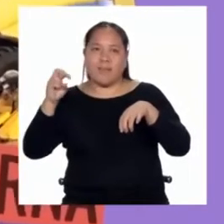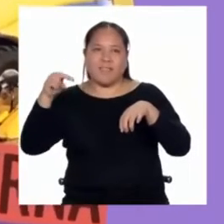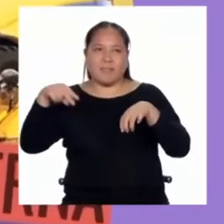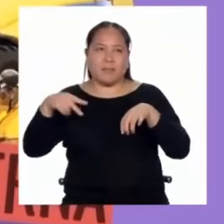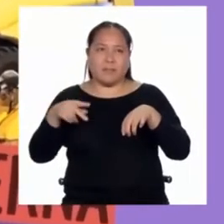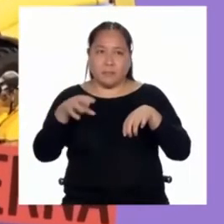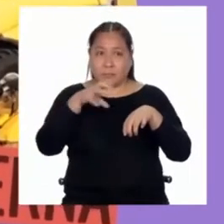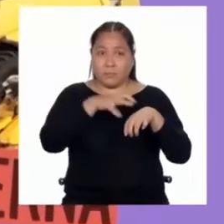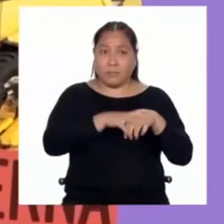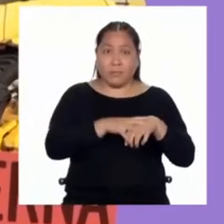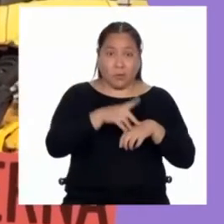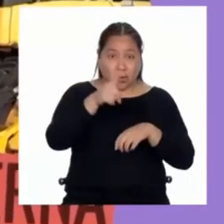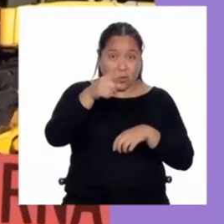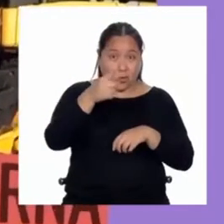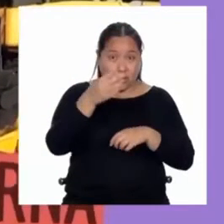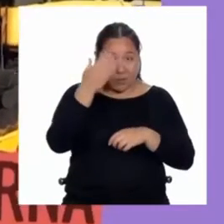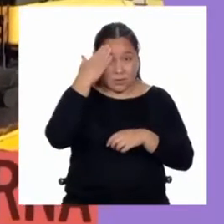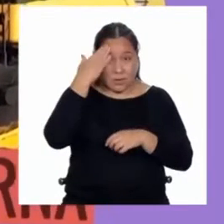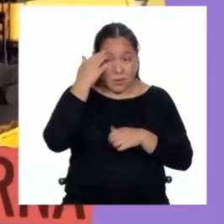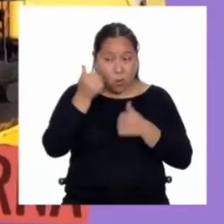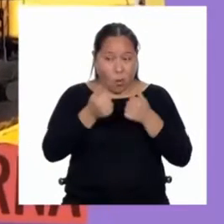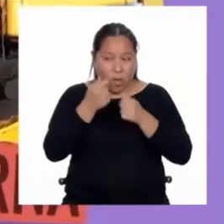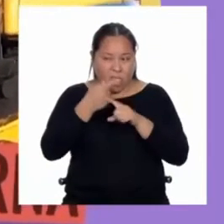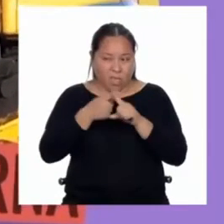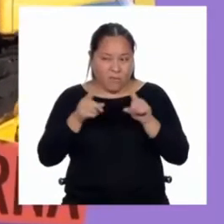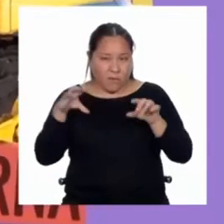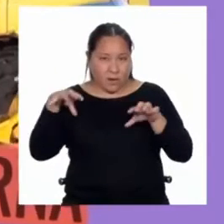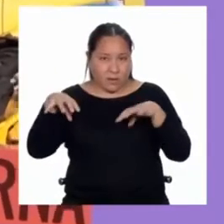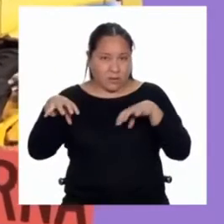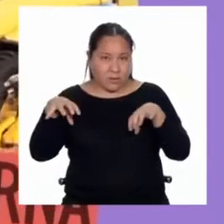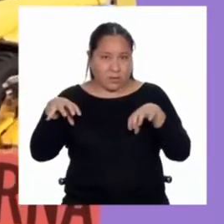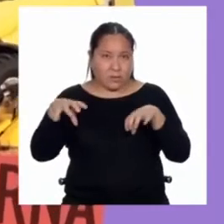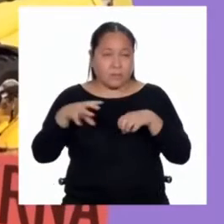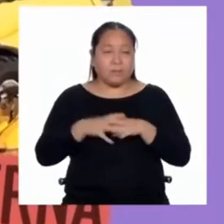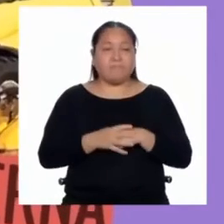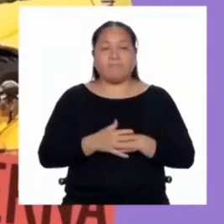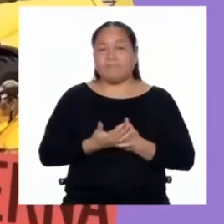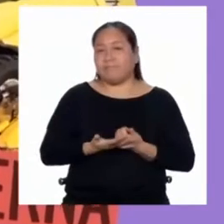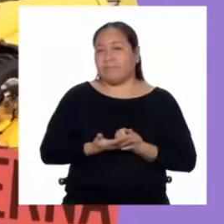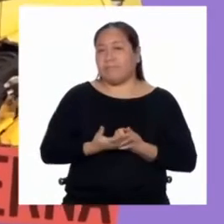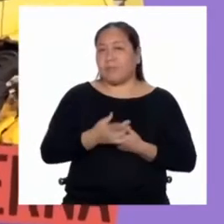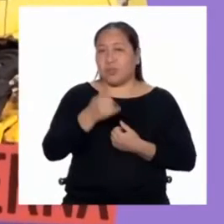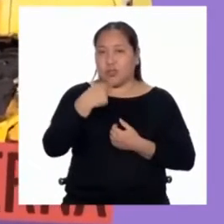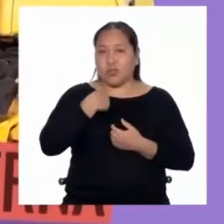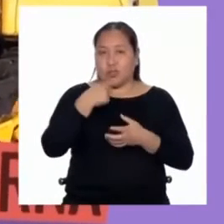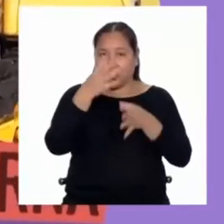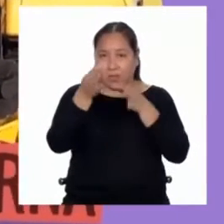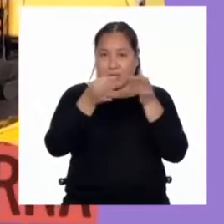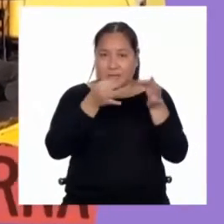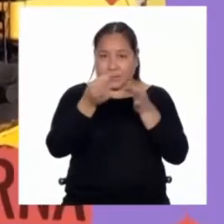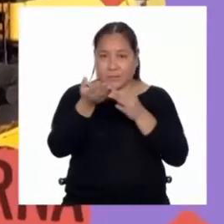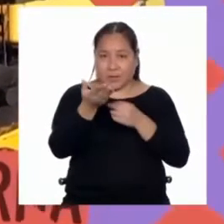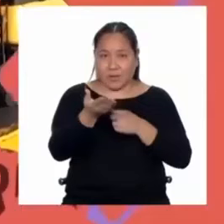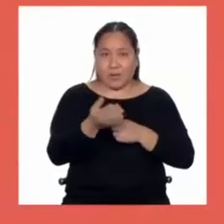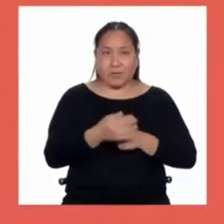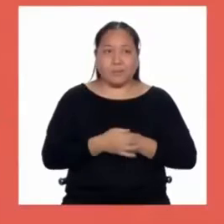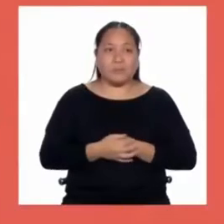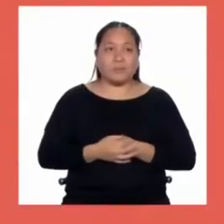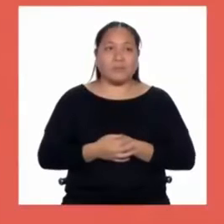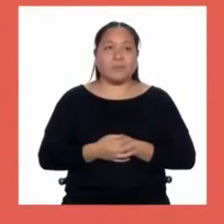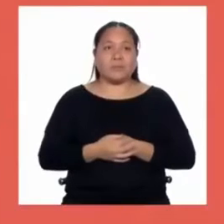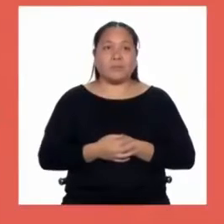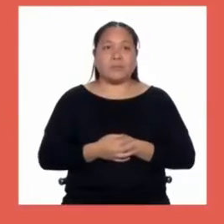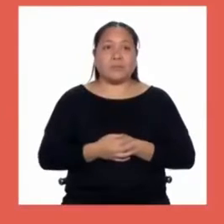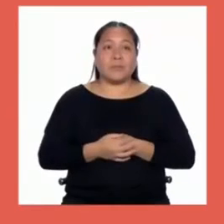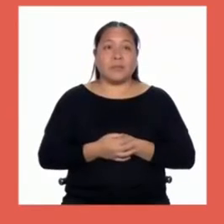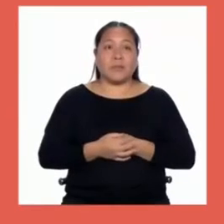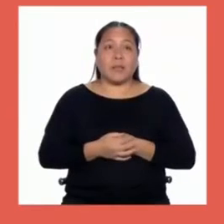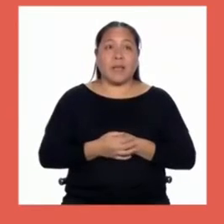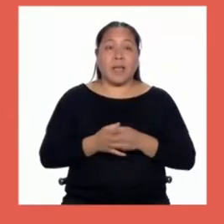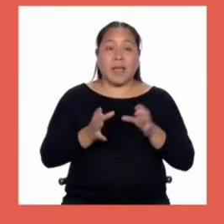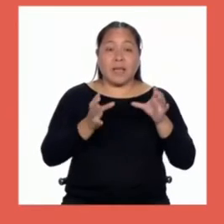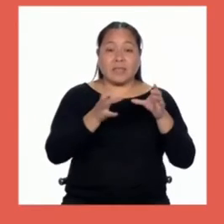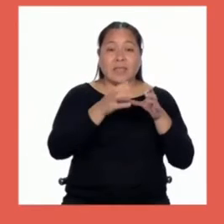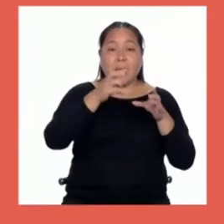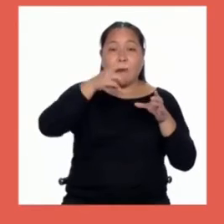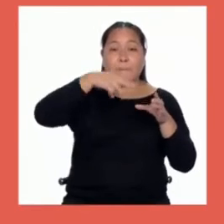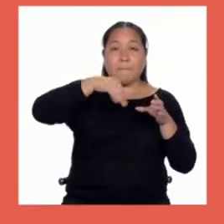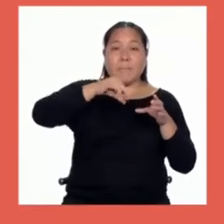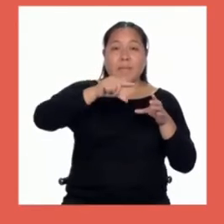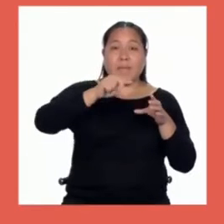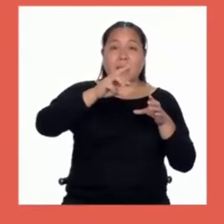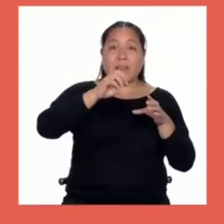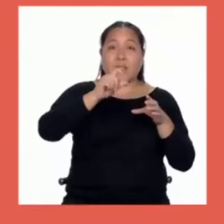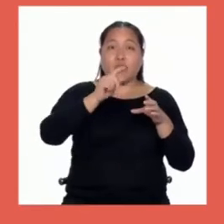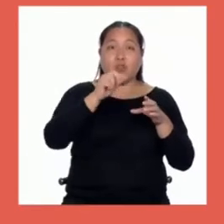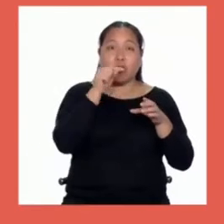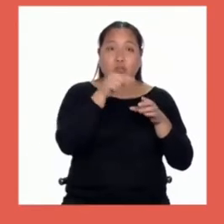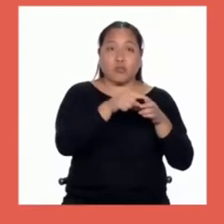¿quieres saber cuál es la diferencia entre ellas? Pues entonces te explico enseguida. La agricultura migratoria es un